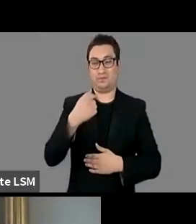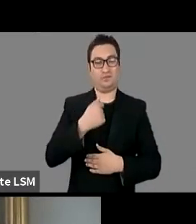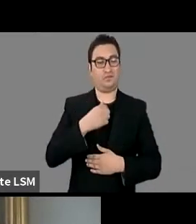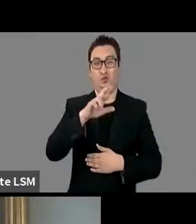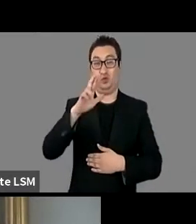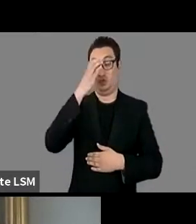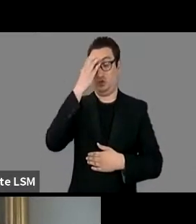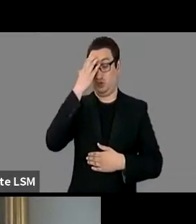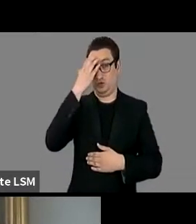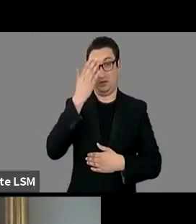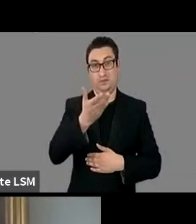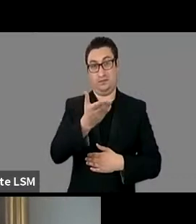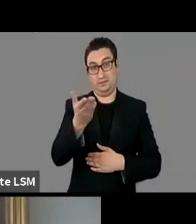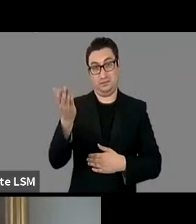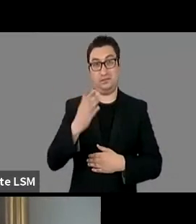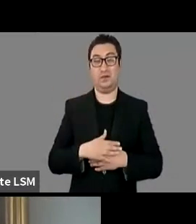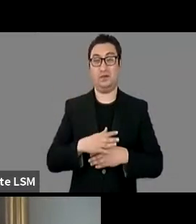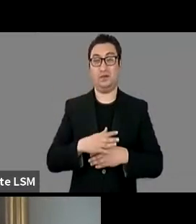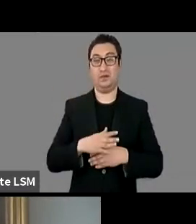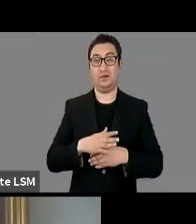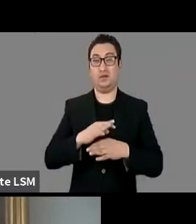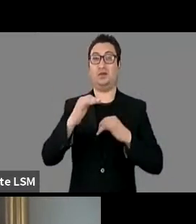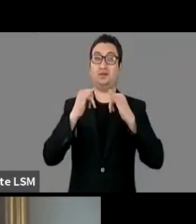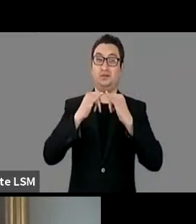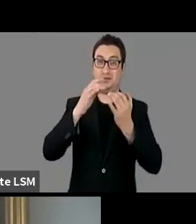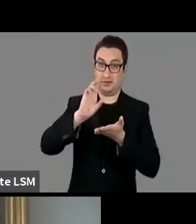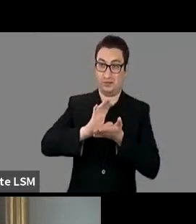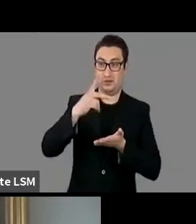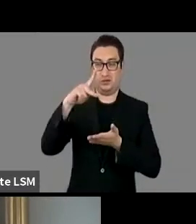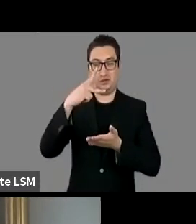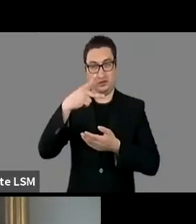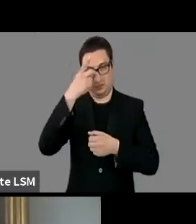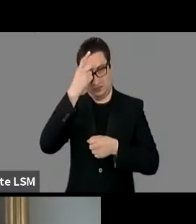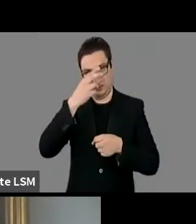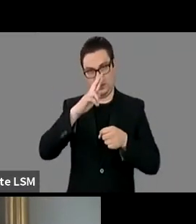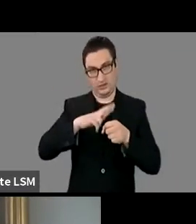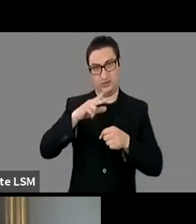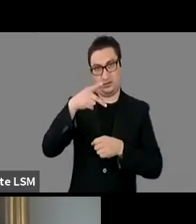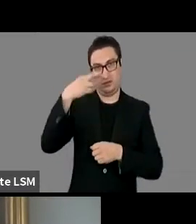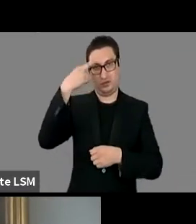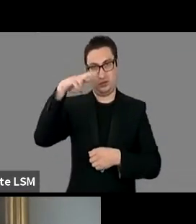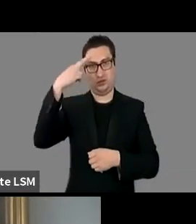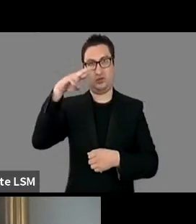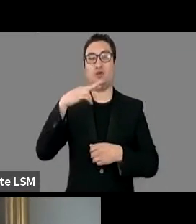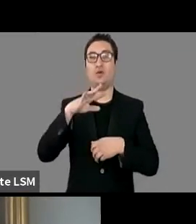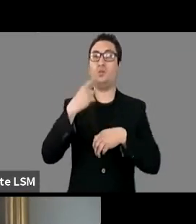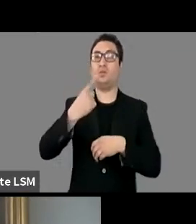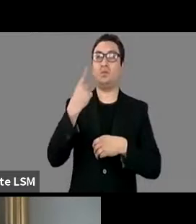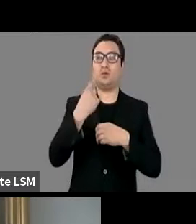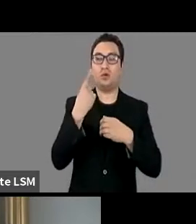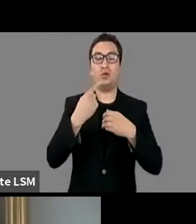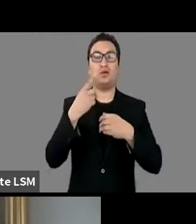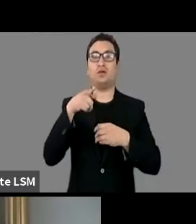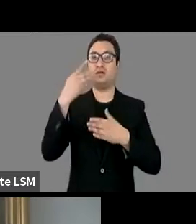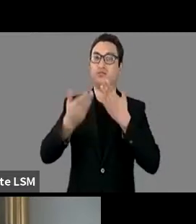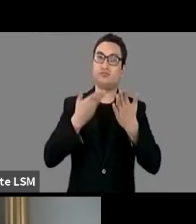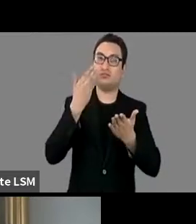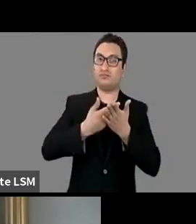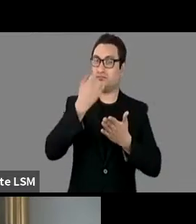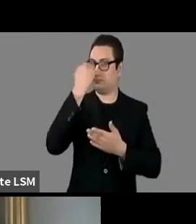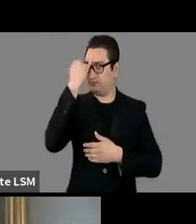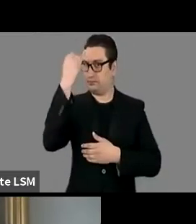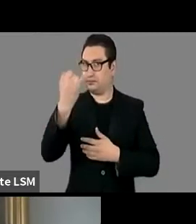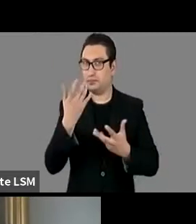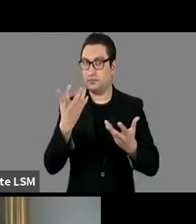titular, a la licenciada Ruth López, por la iniciativa. De verdad que es un